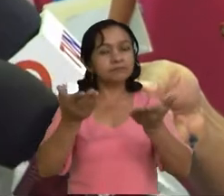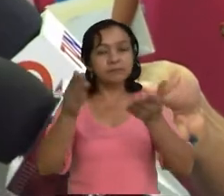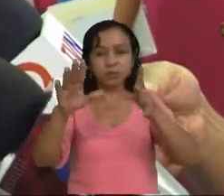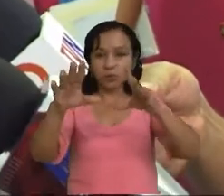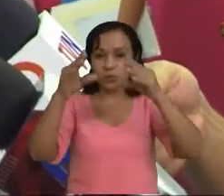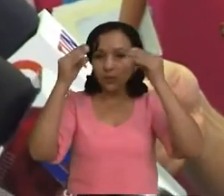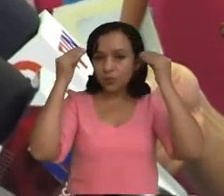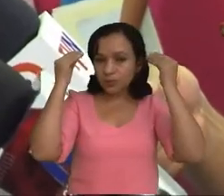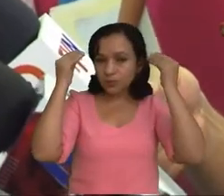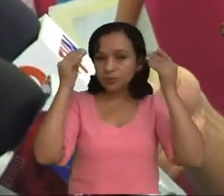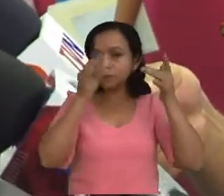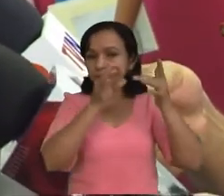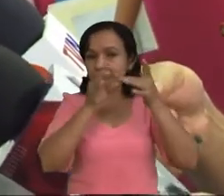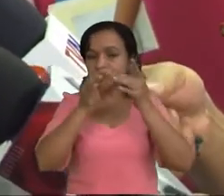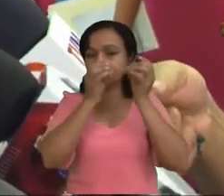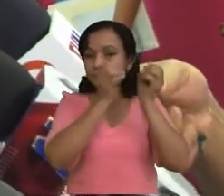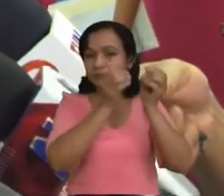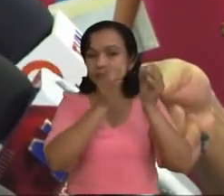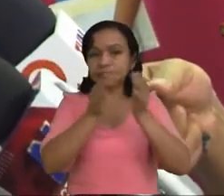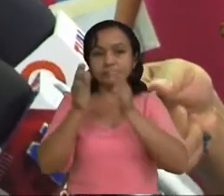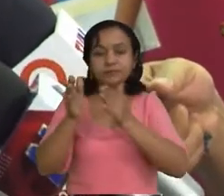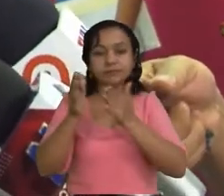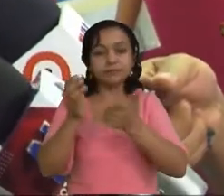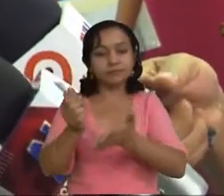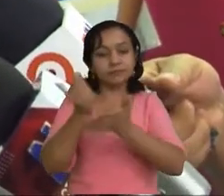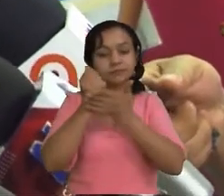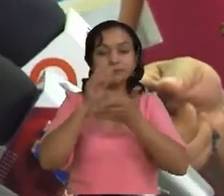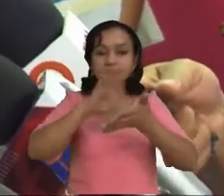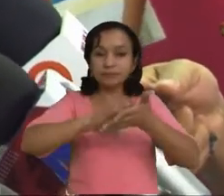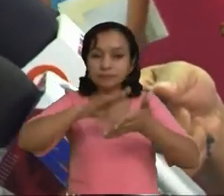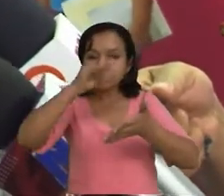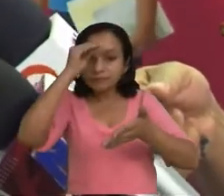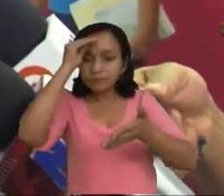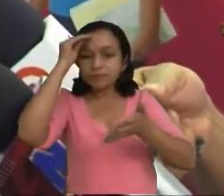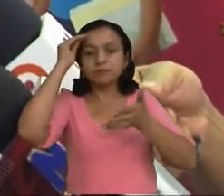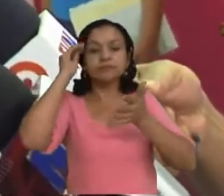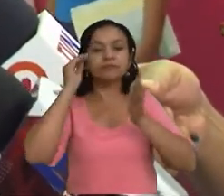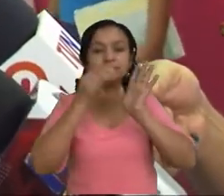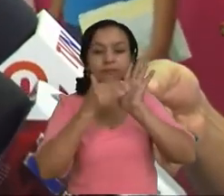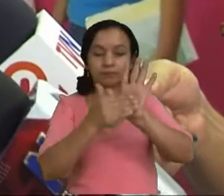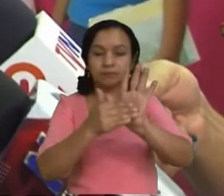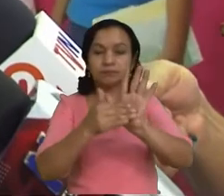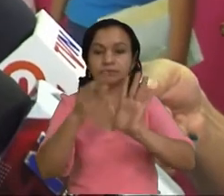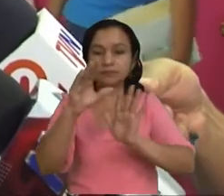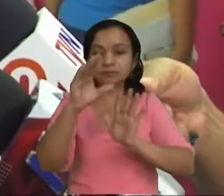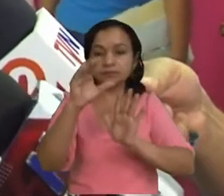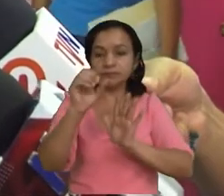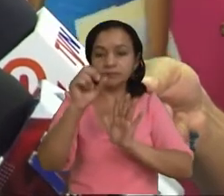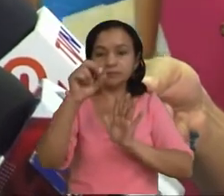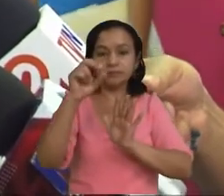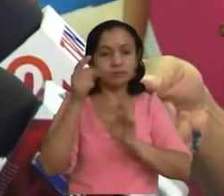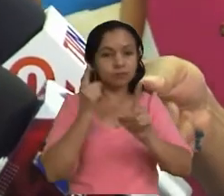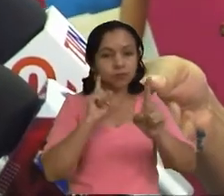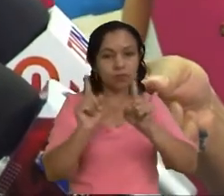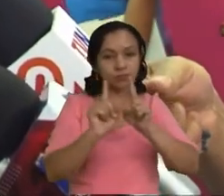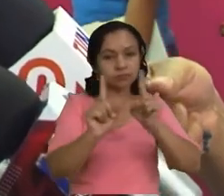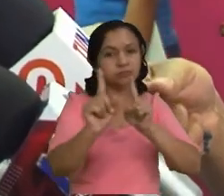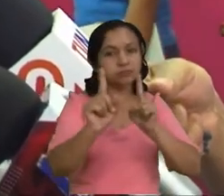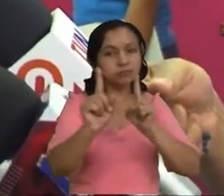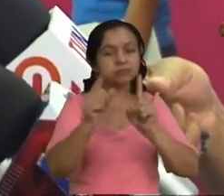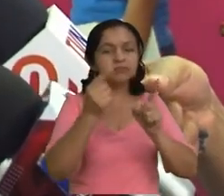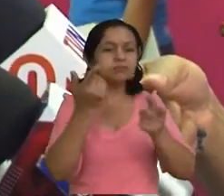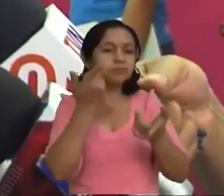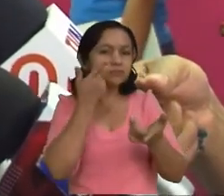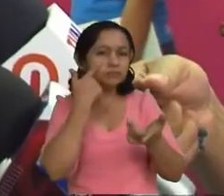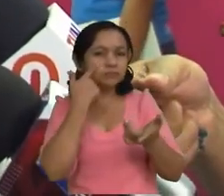más compacto, más reestructurado, que nos va a traer aprendizajes demostrados por competencia, le decimos nosotros, y en este caso pues estamos estimando que